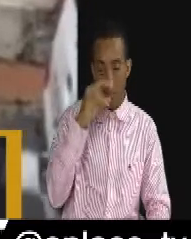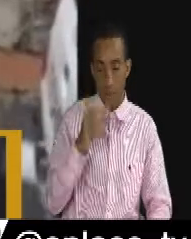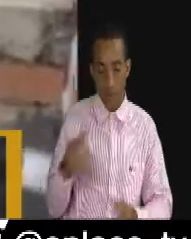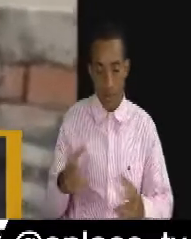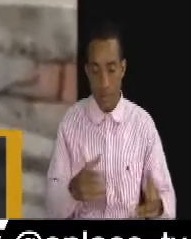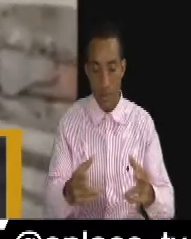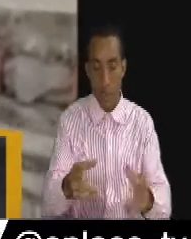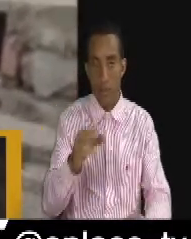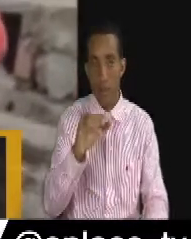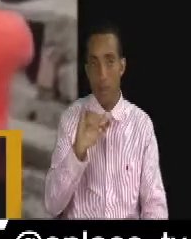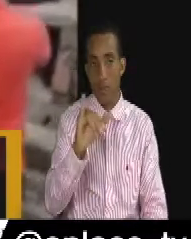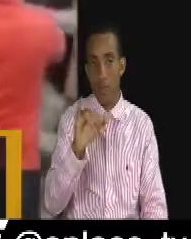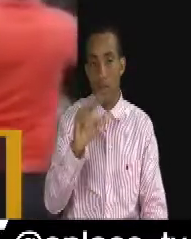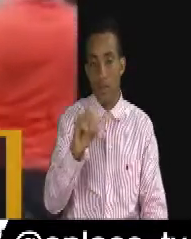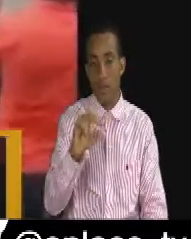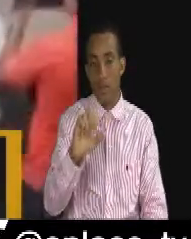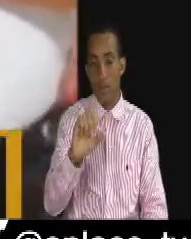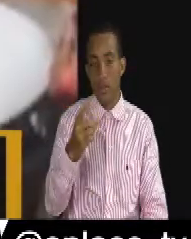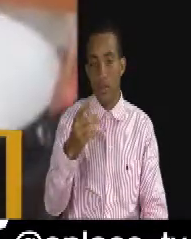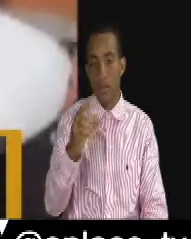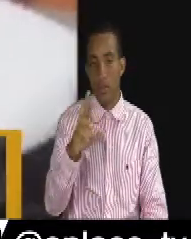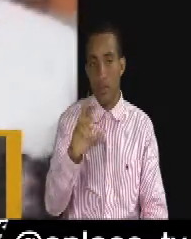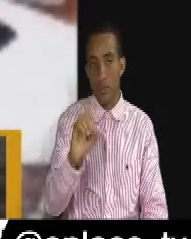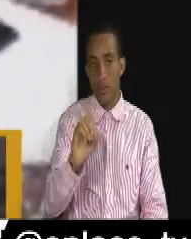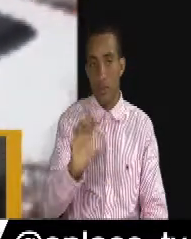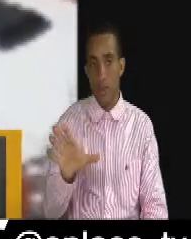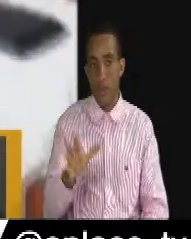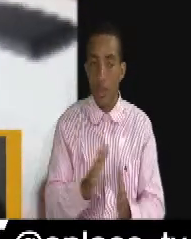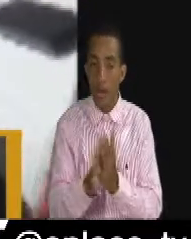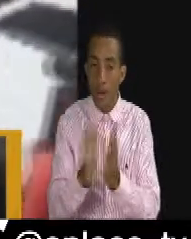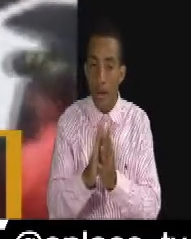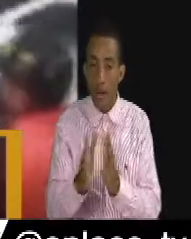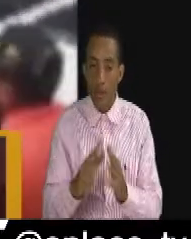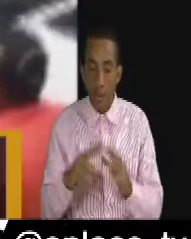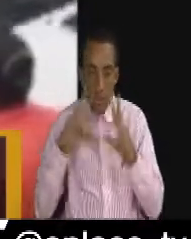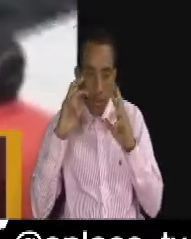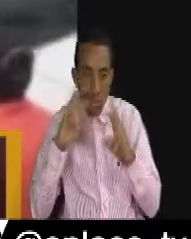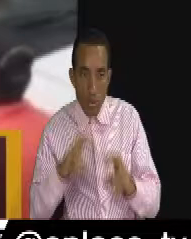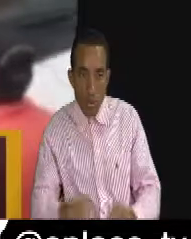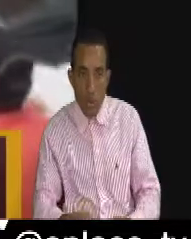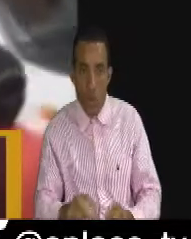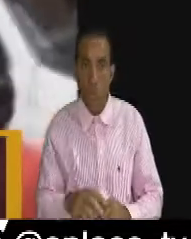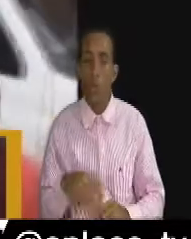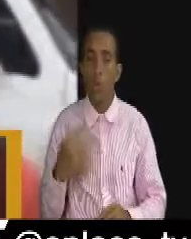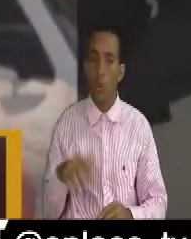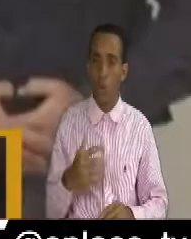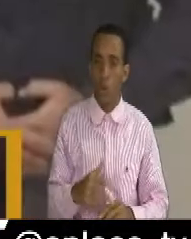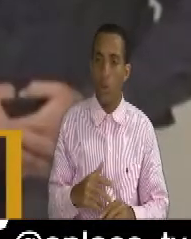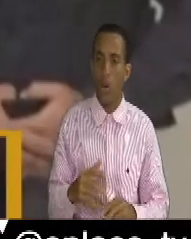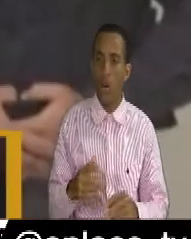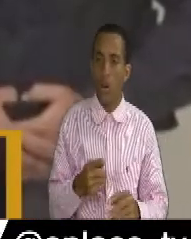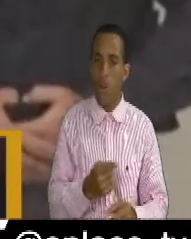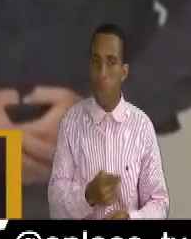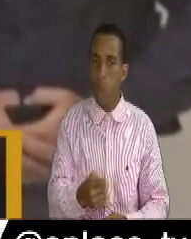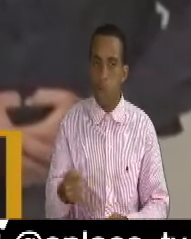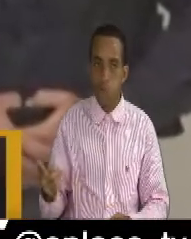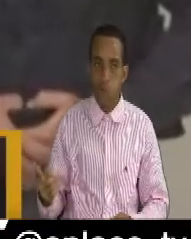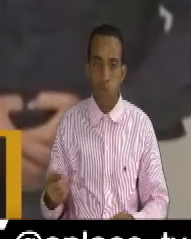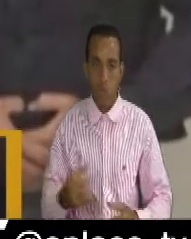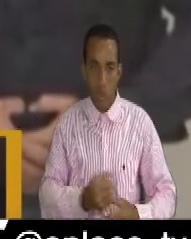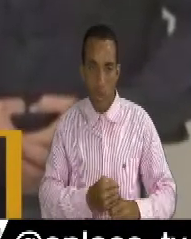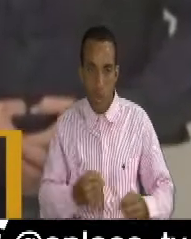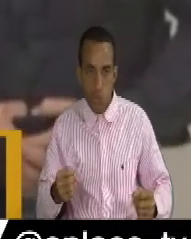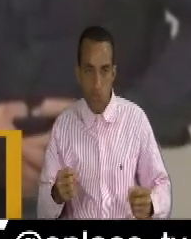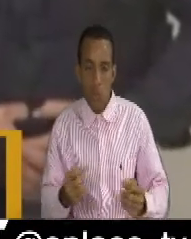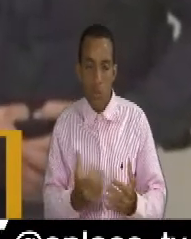alrededores. Contaba, según las investigaciones de las autoridades, con un arsenal importante para cometer sus actos delictivos. También tenía en